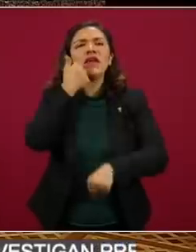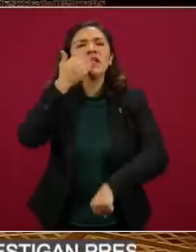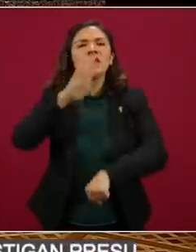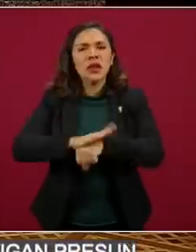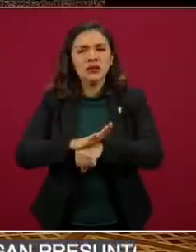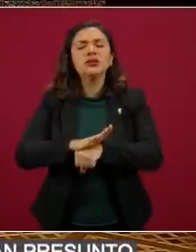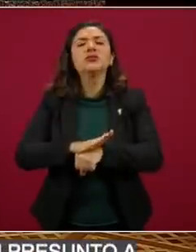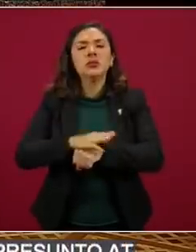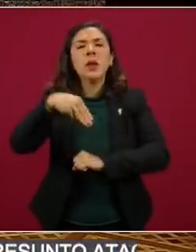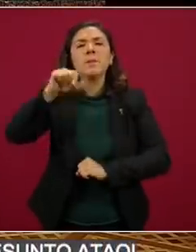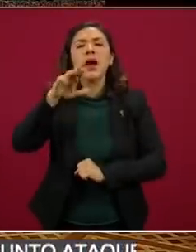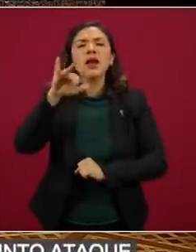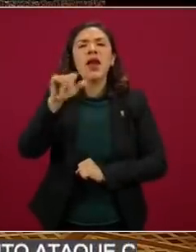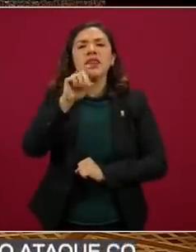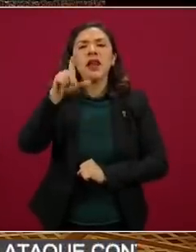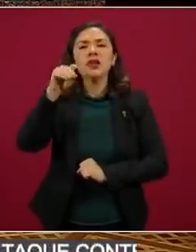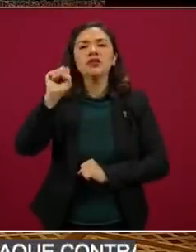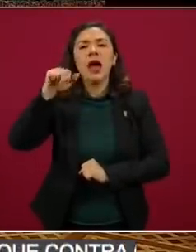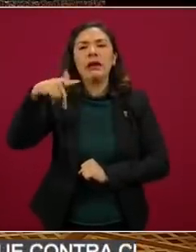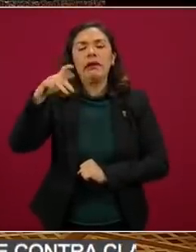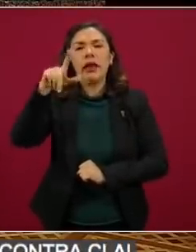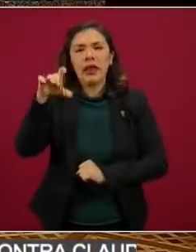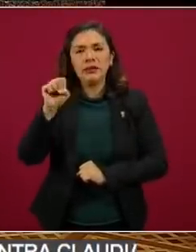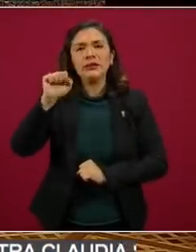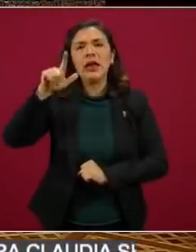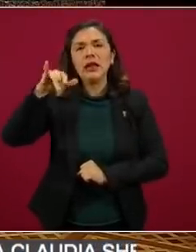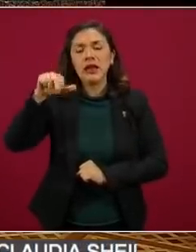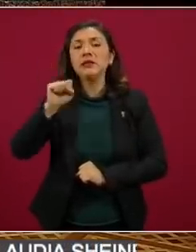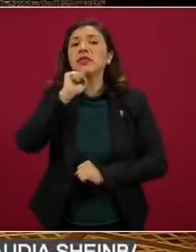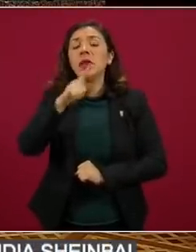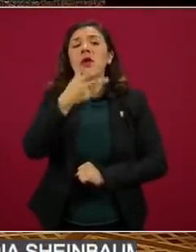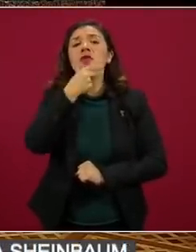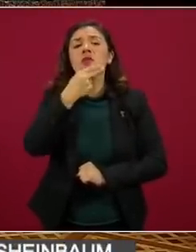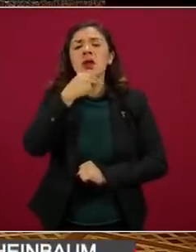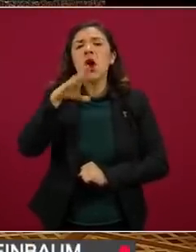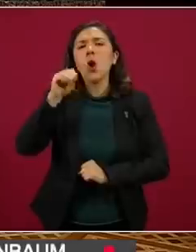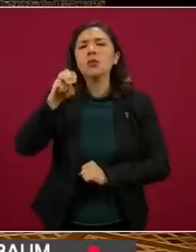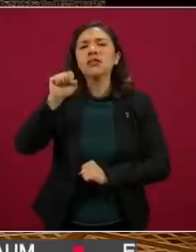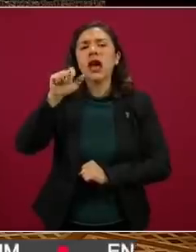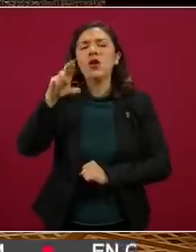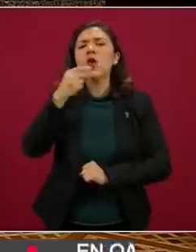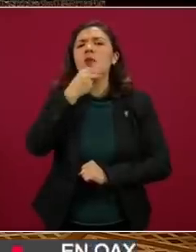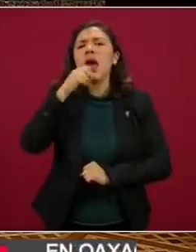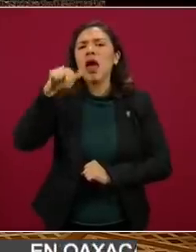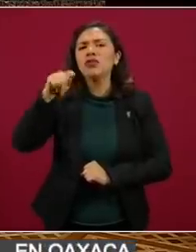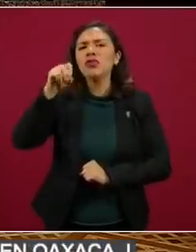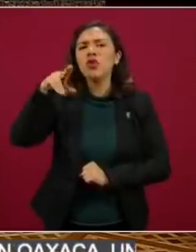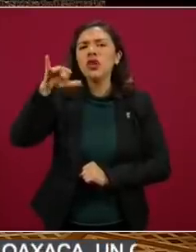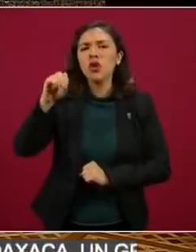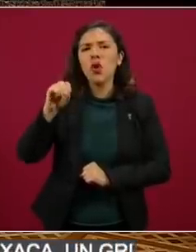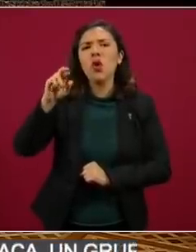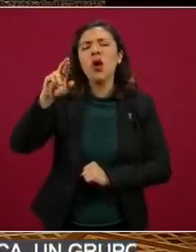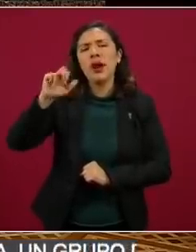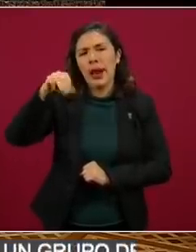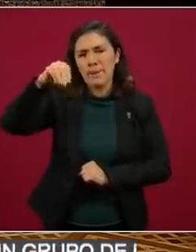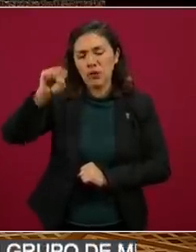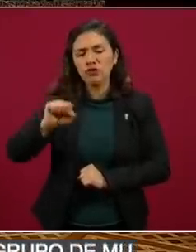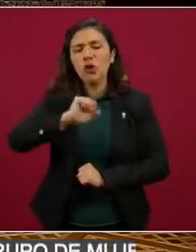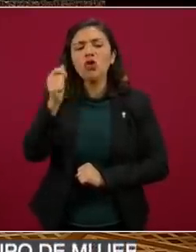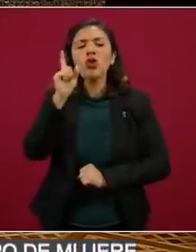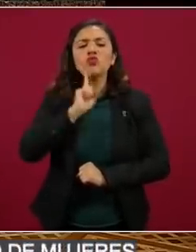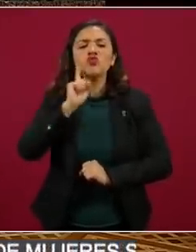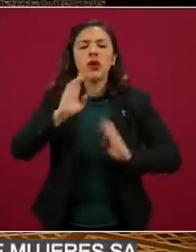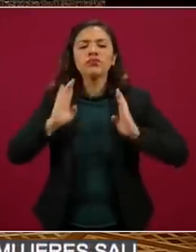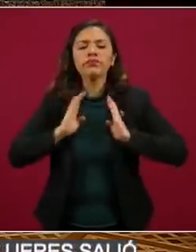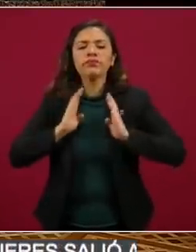maría de los ángeles salinas pérez así como el comisario alejandro ramos argüello y la teniente coronel doraluz